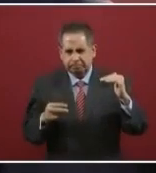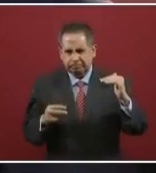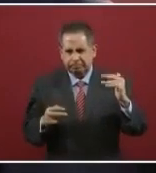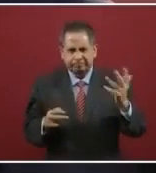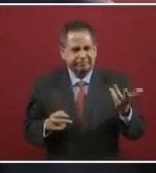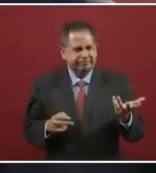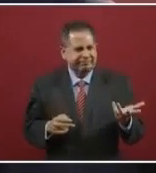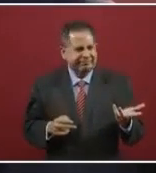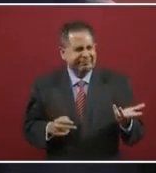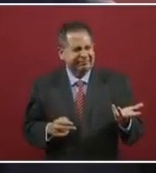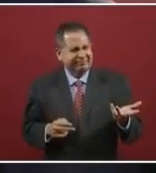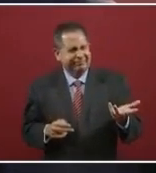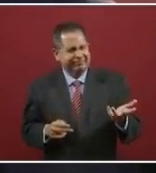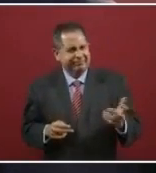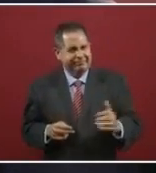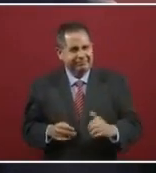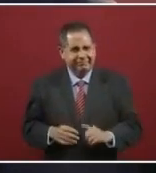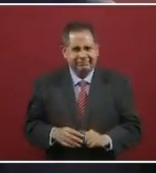empieza